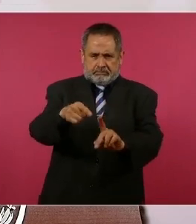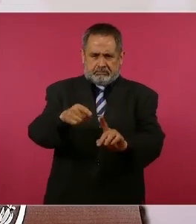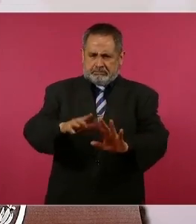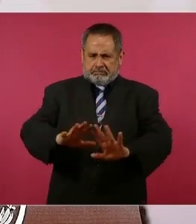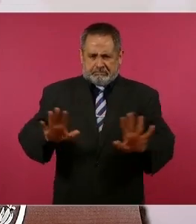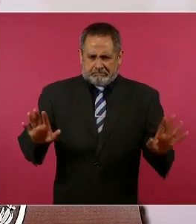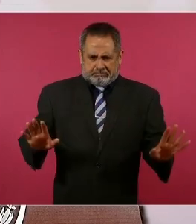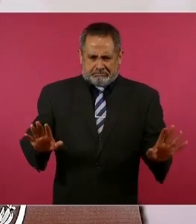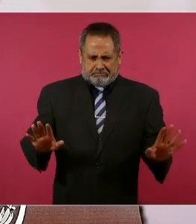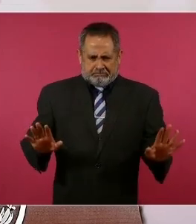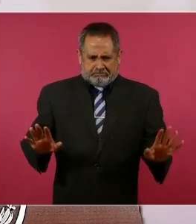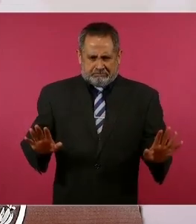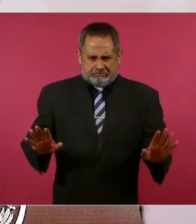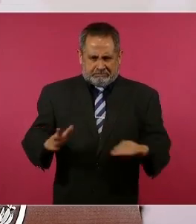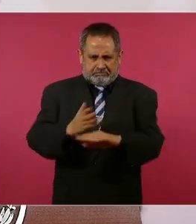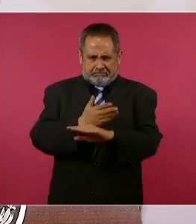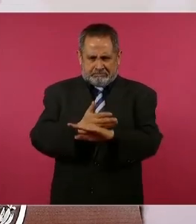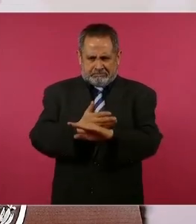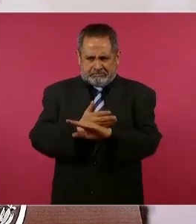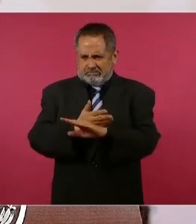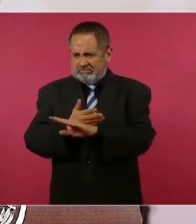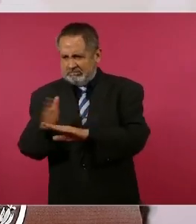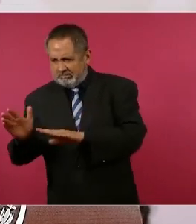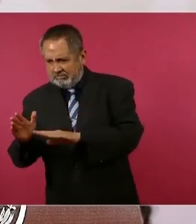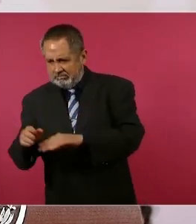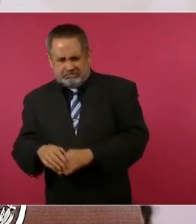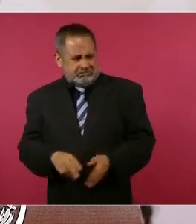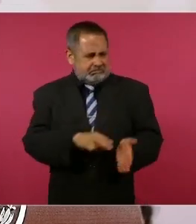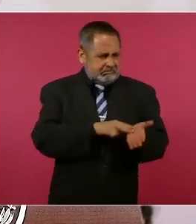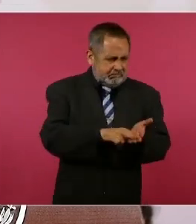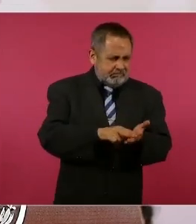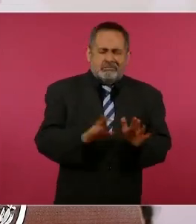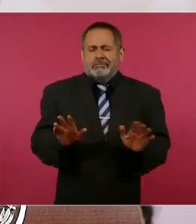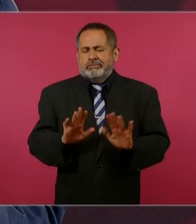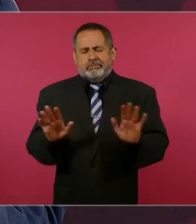ver blanco o negro.